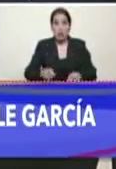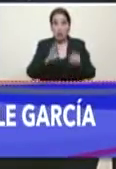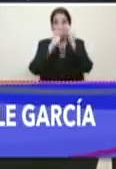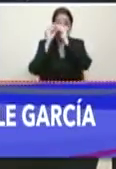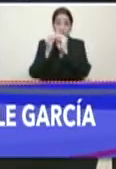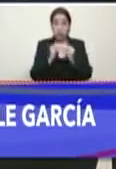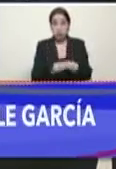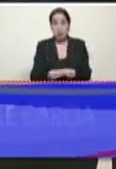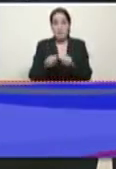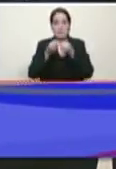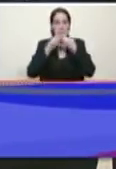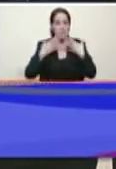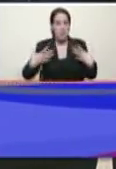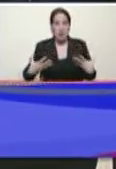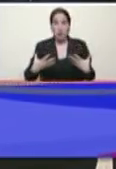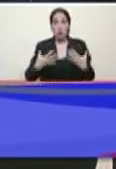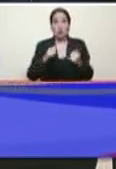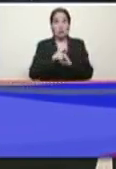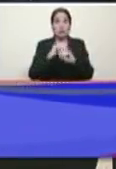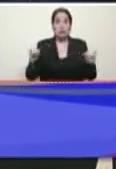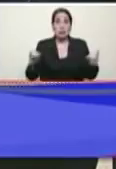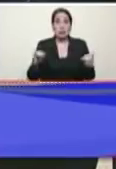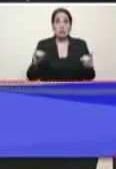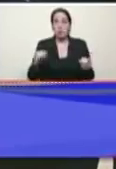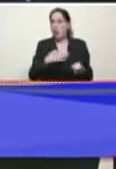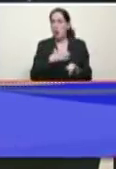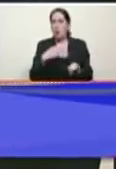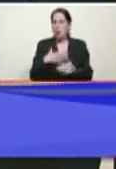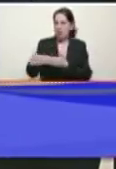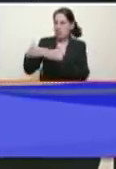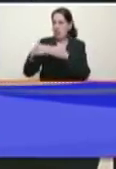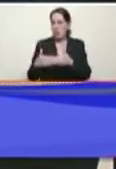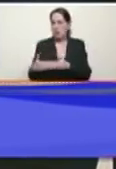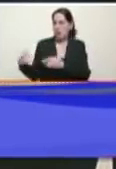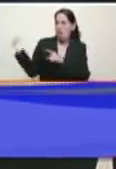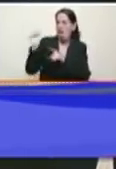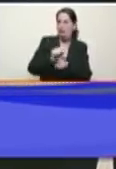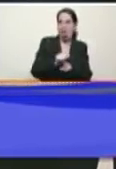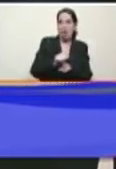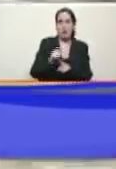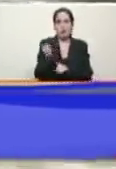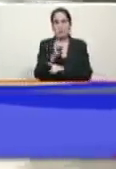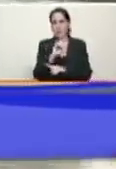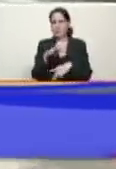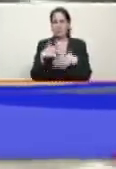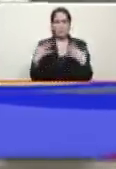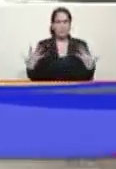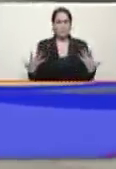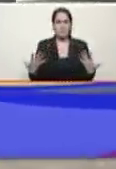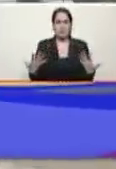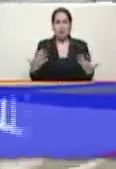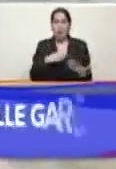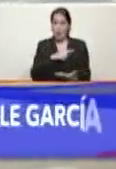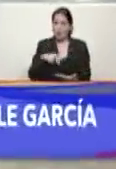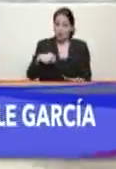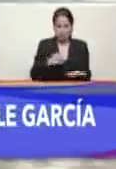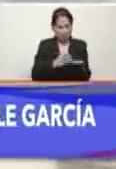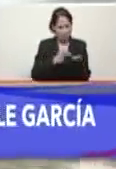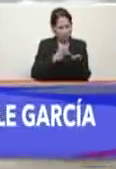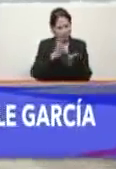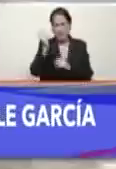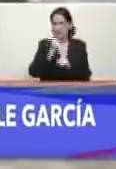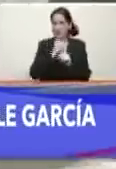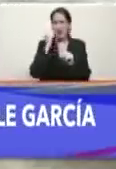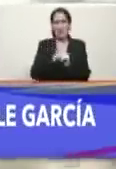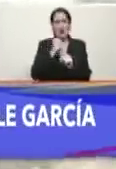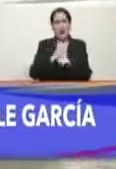embellecida por la Revolución Bolivariana. No podrá el Imperio Norteamericano con nosotros, a pesar de los atropellos que tiene contra nuestra patria, seguimos trabajando,